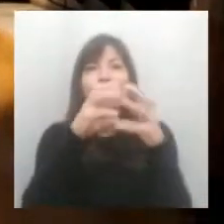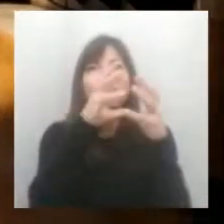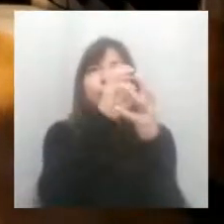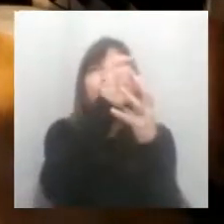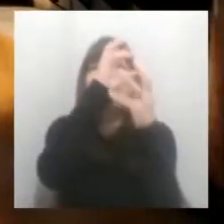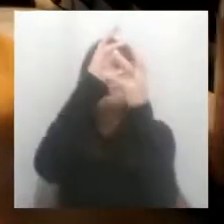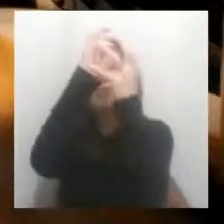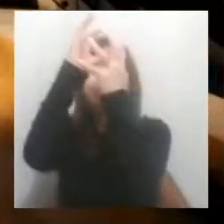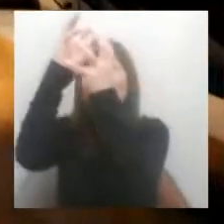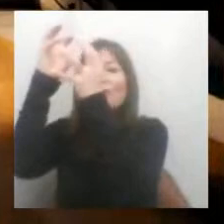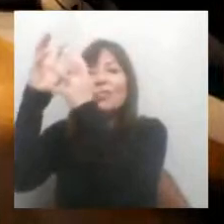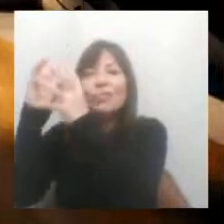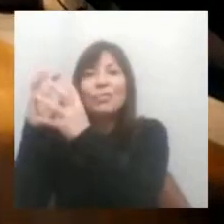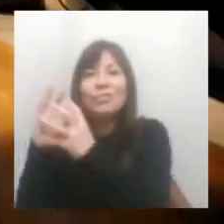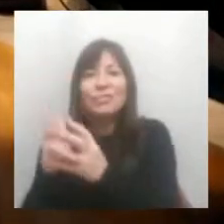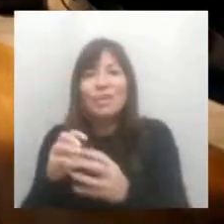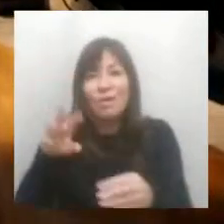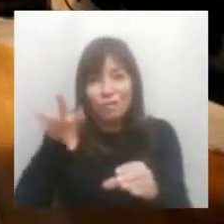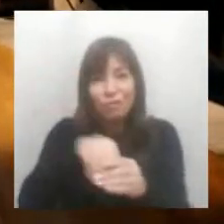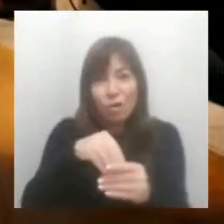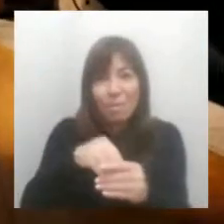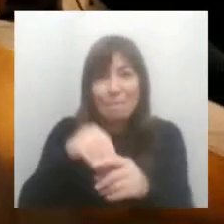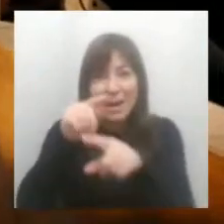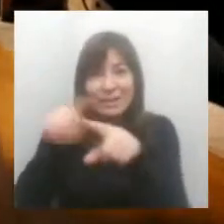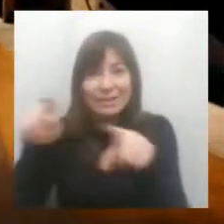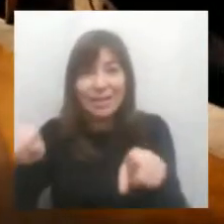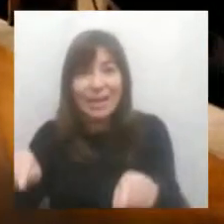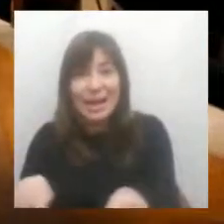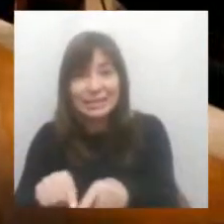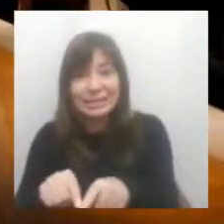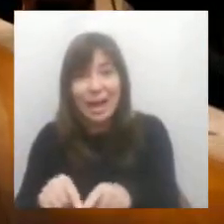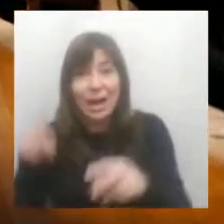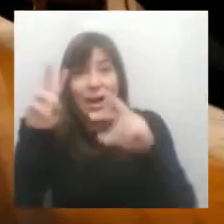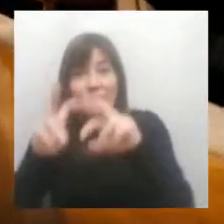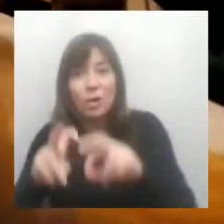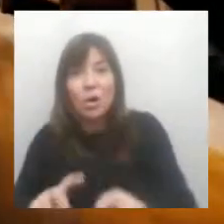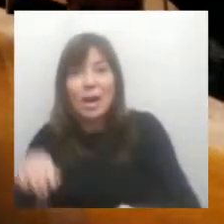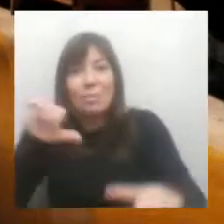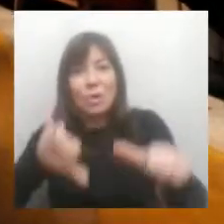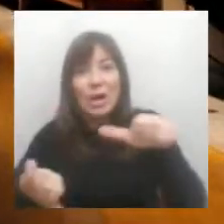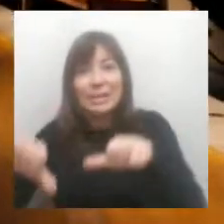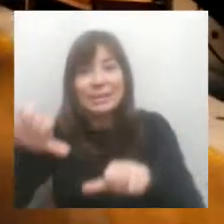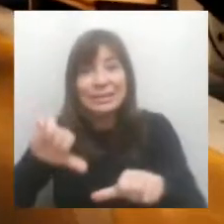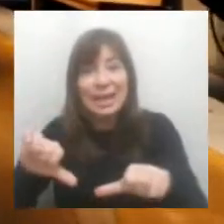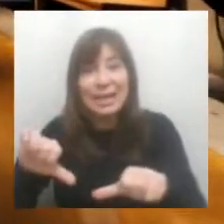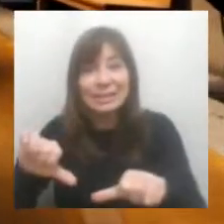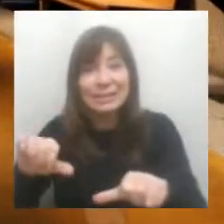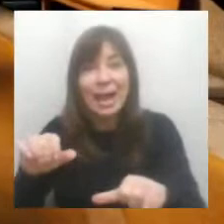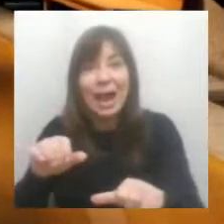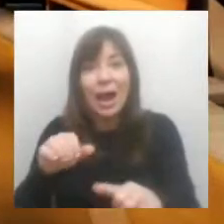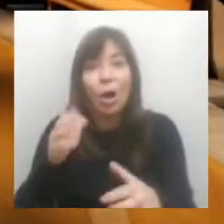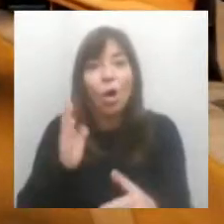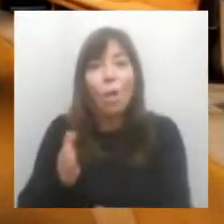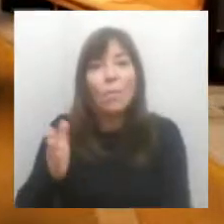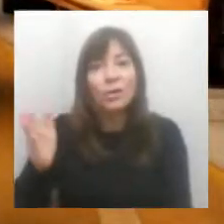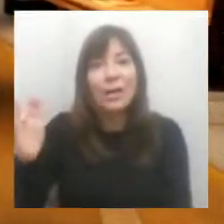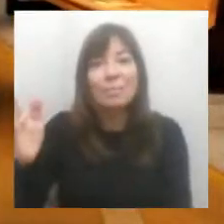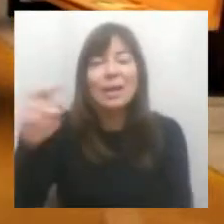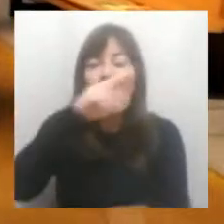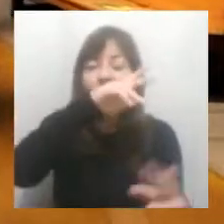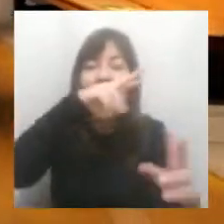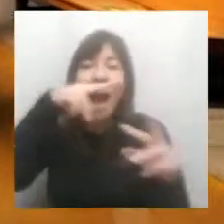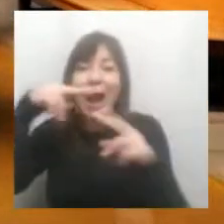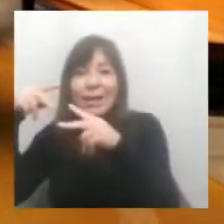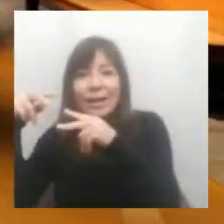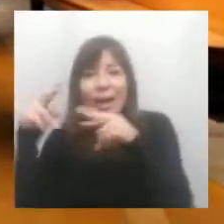parte de la sala fluidos. En la sala fluidos exploramos la ciencia que hay detrás del comportamiento del aire y del agua en